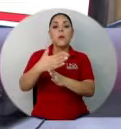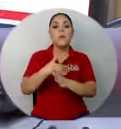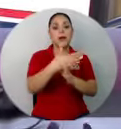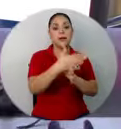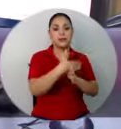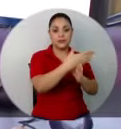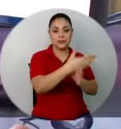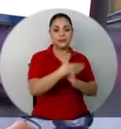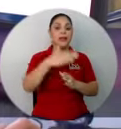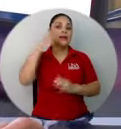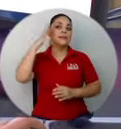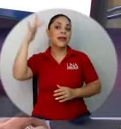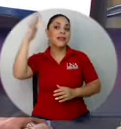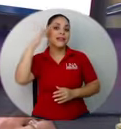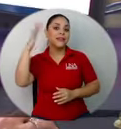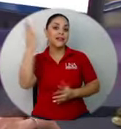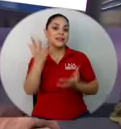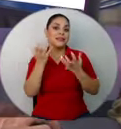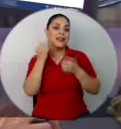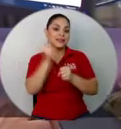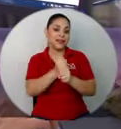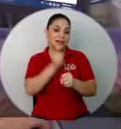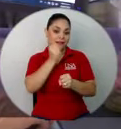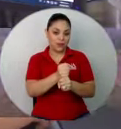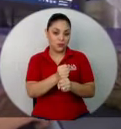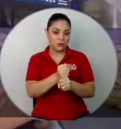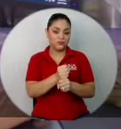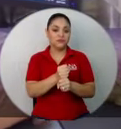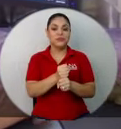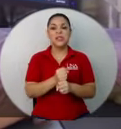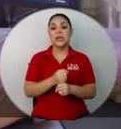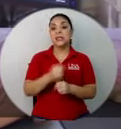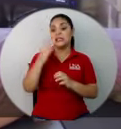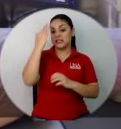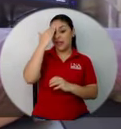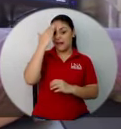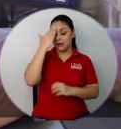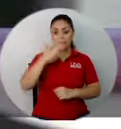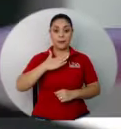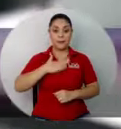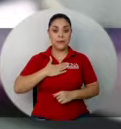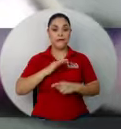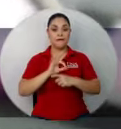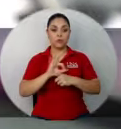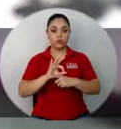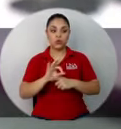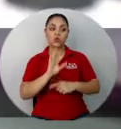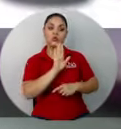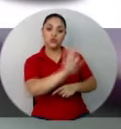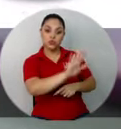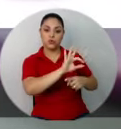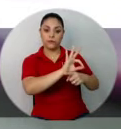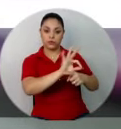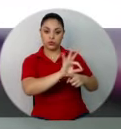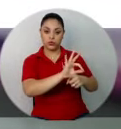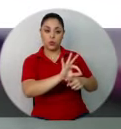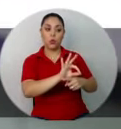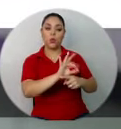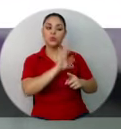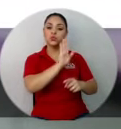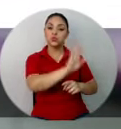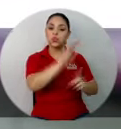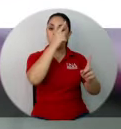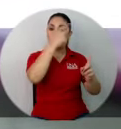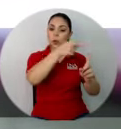que tenemos con nuestros equipos de trabajo. Saber cuáles son las funciones que tenemos cada uno y cuáles son los objetivos de esas funciones